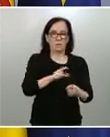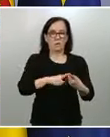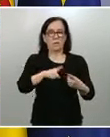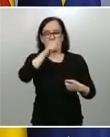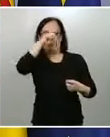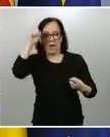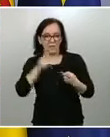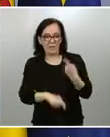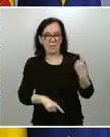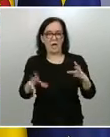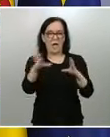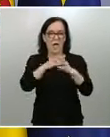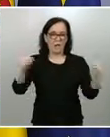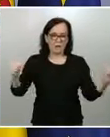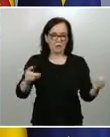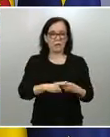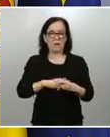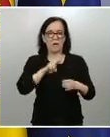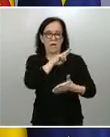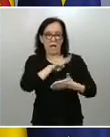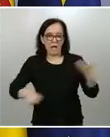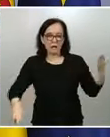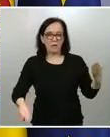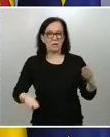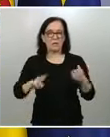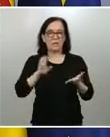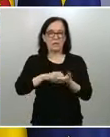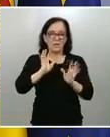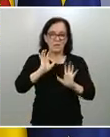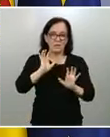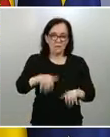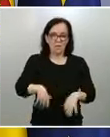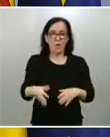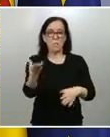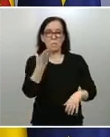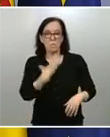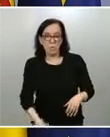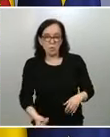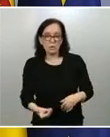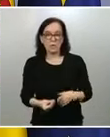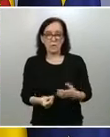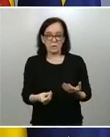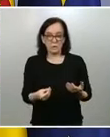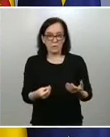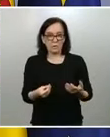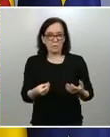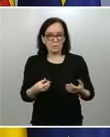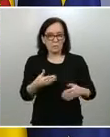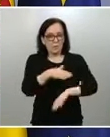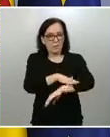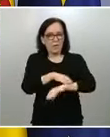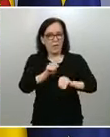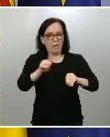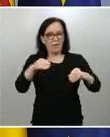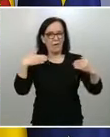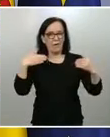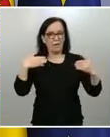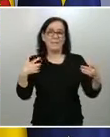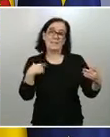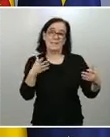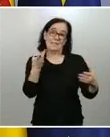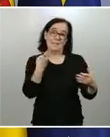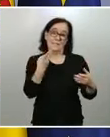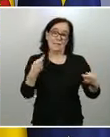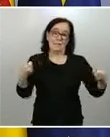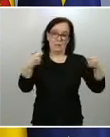galicia castilla león murcia está gobernando estamos con gobernando y con gestionando